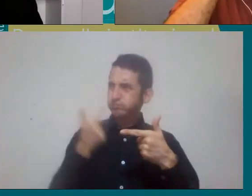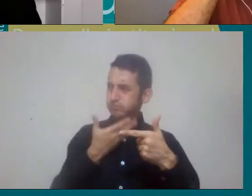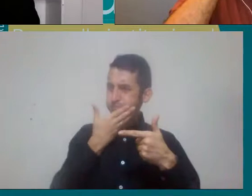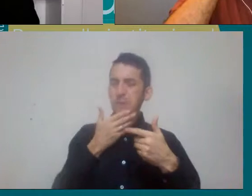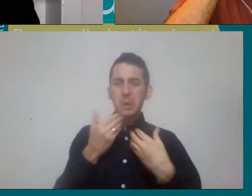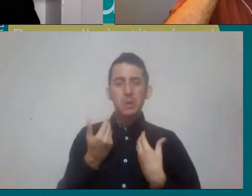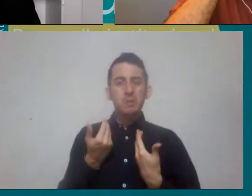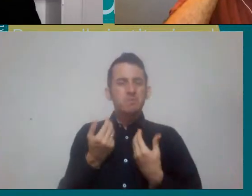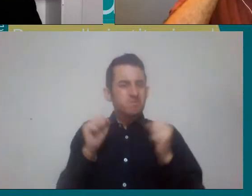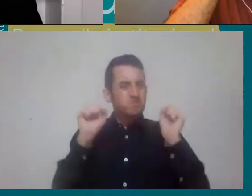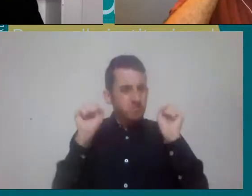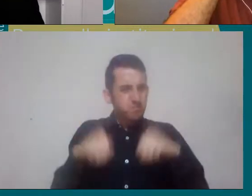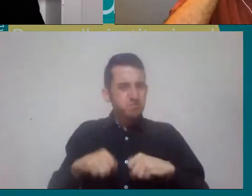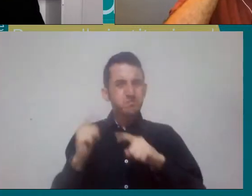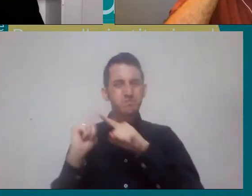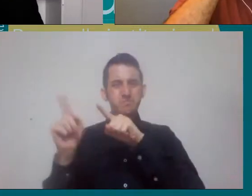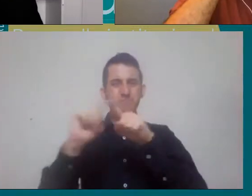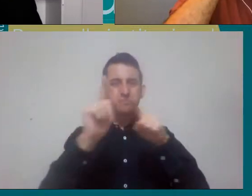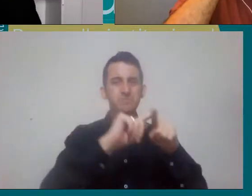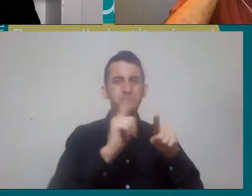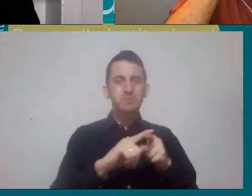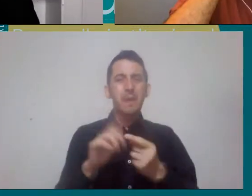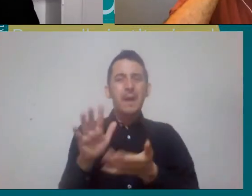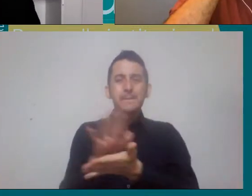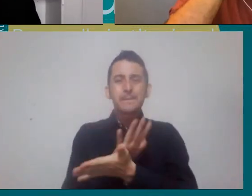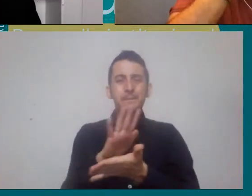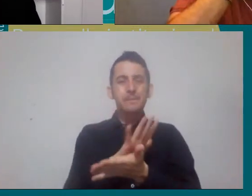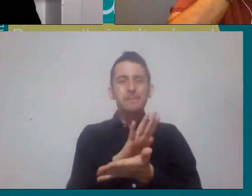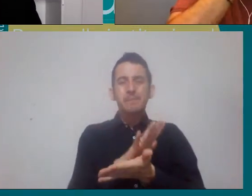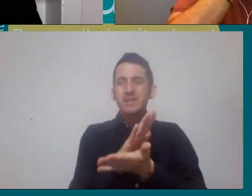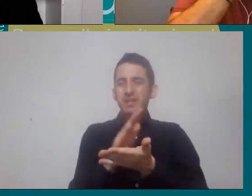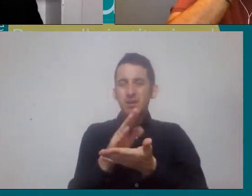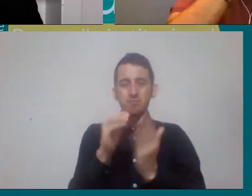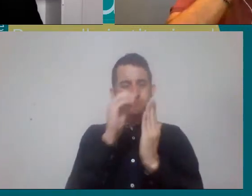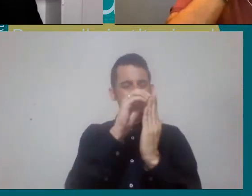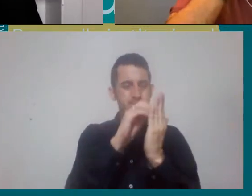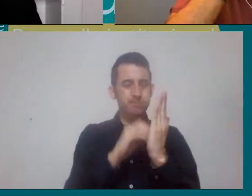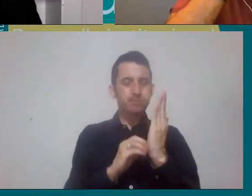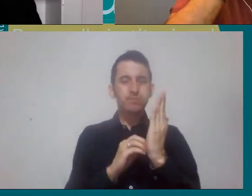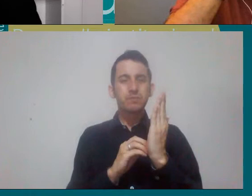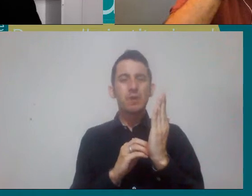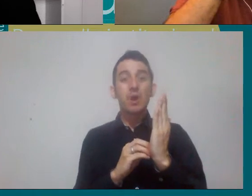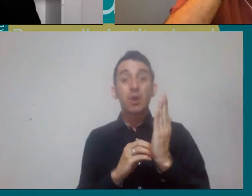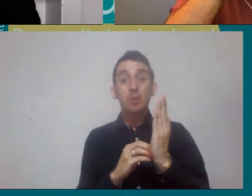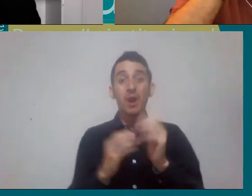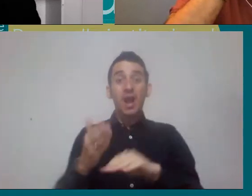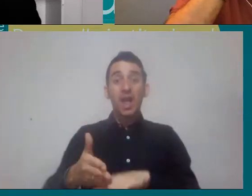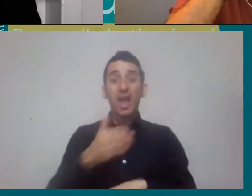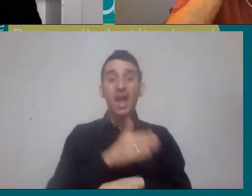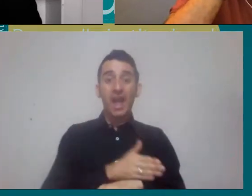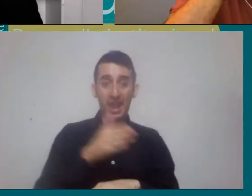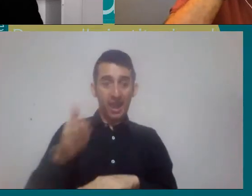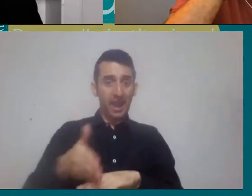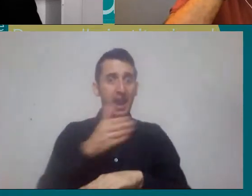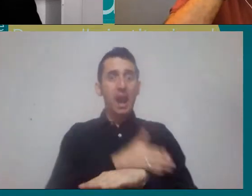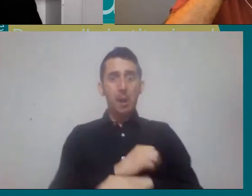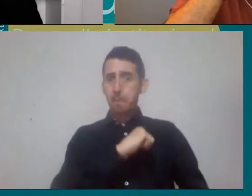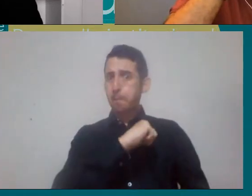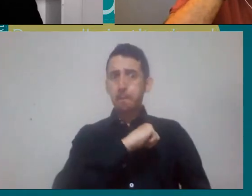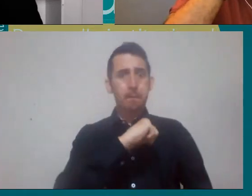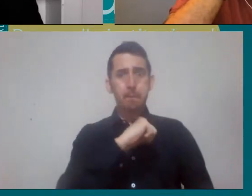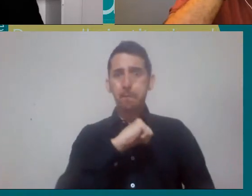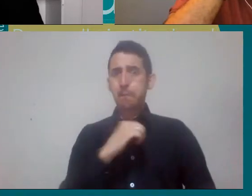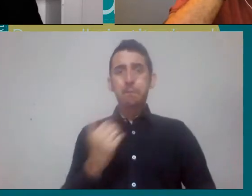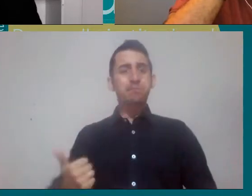trabajar infinidad de materias, de contenidos, que antes seguramente teniéndolo ahí no se utilizaron